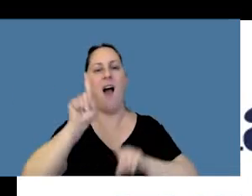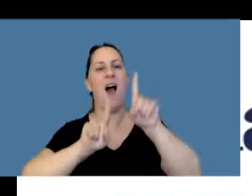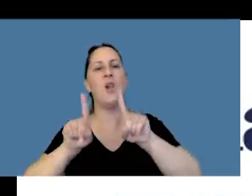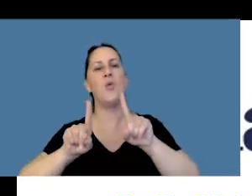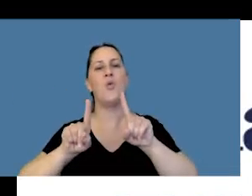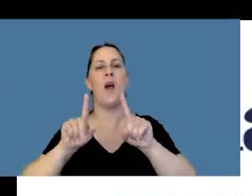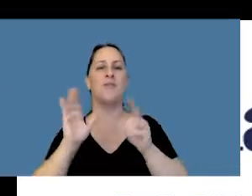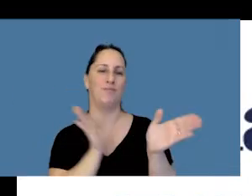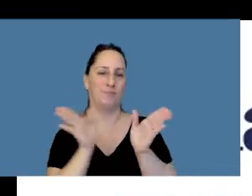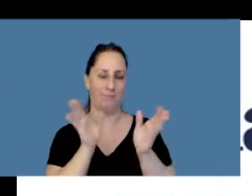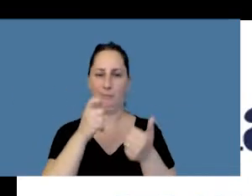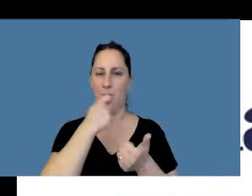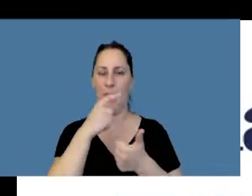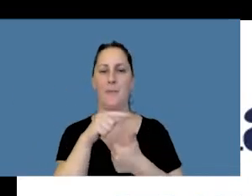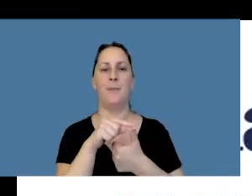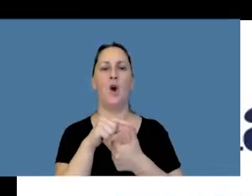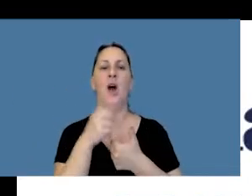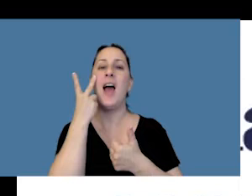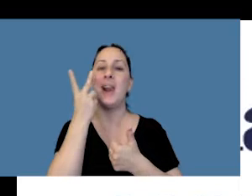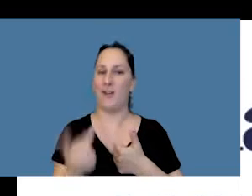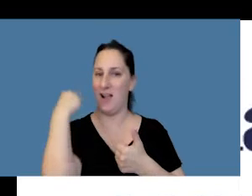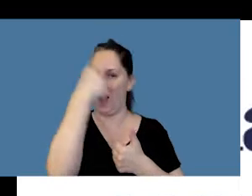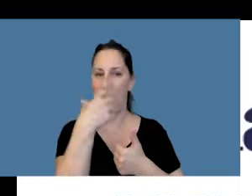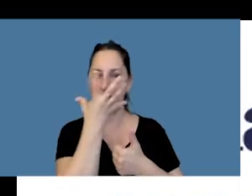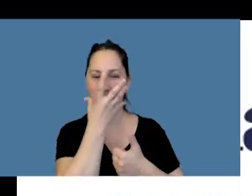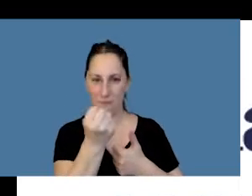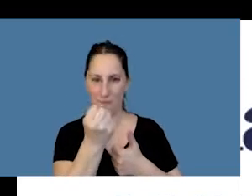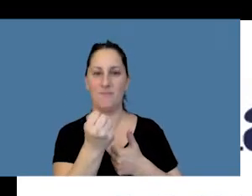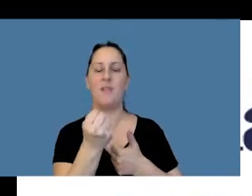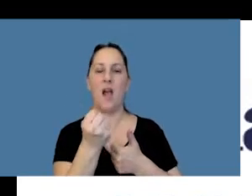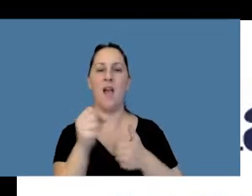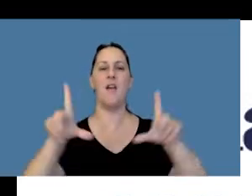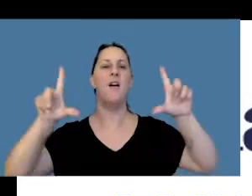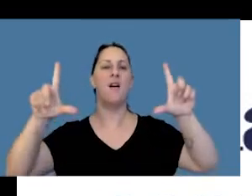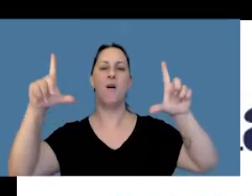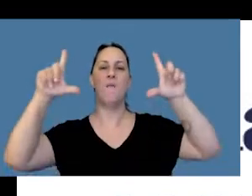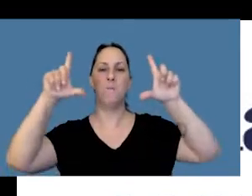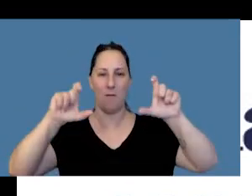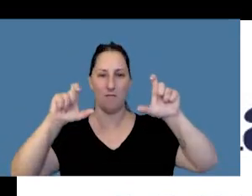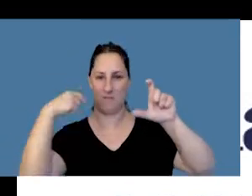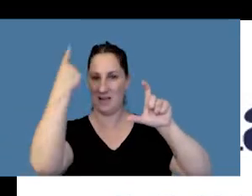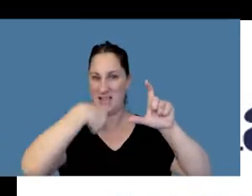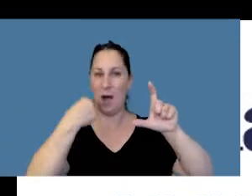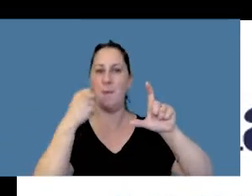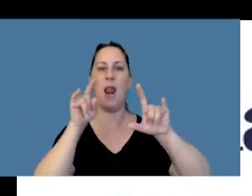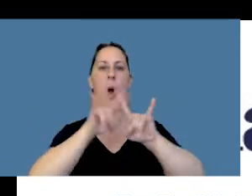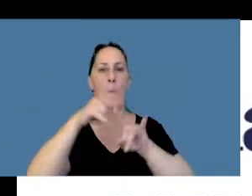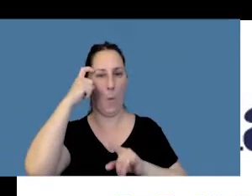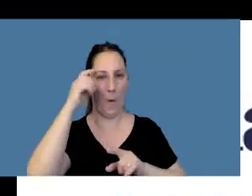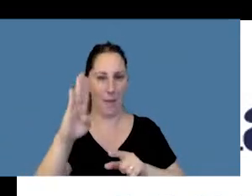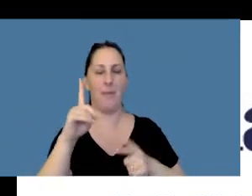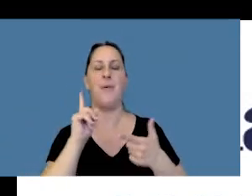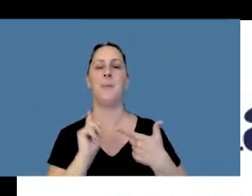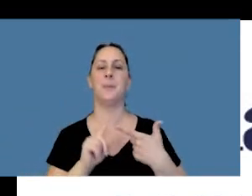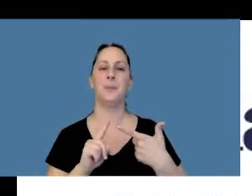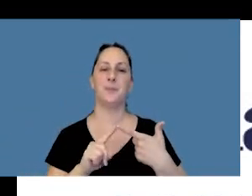binarios como reconocimiento facial, donde se le tomaba una fotografía con cámara web, a su vez